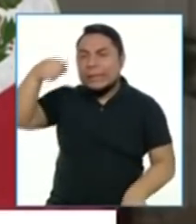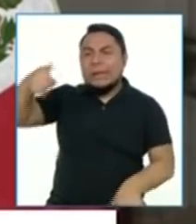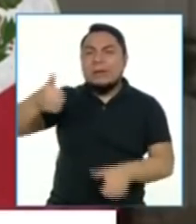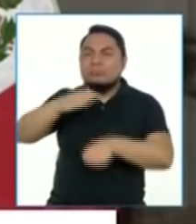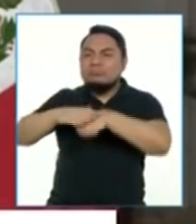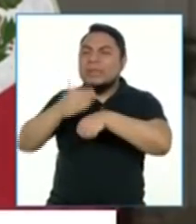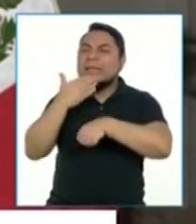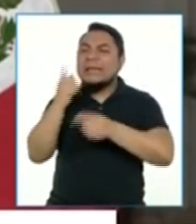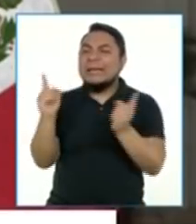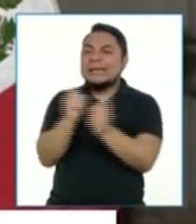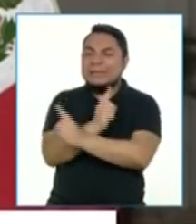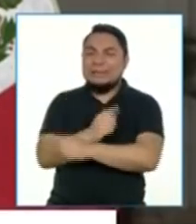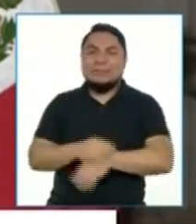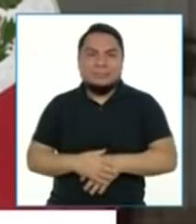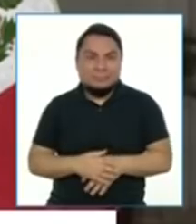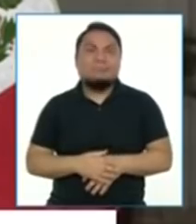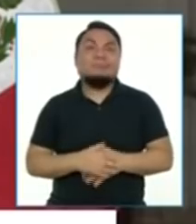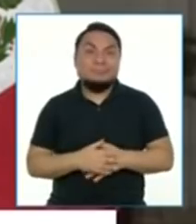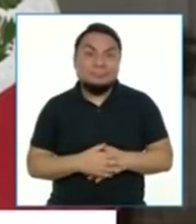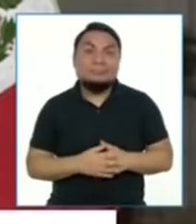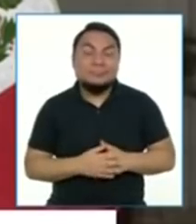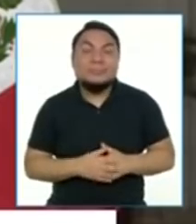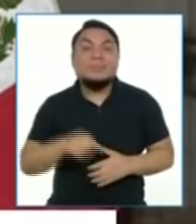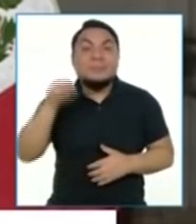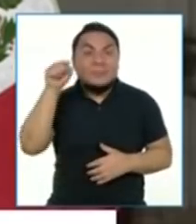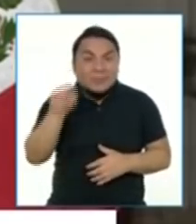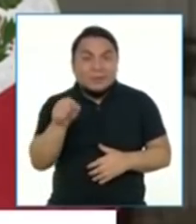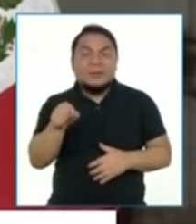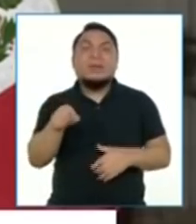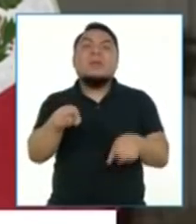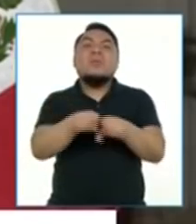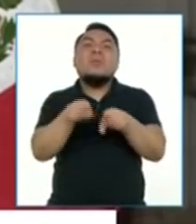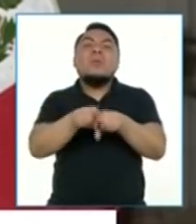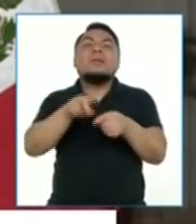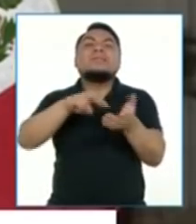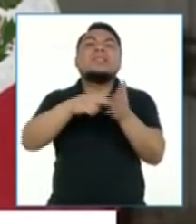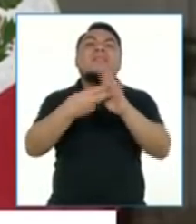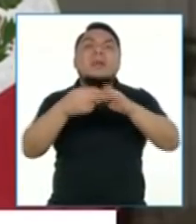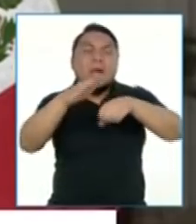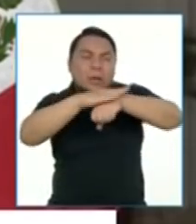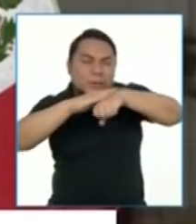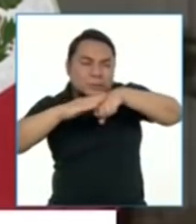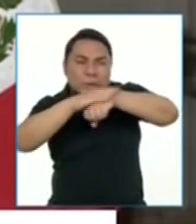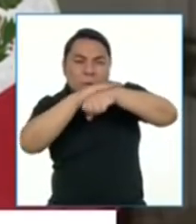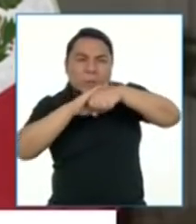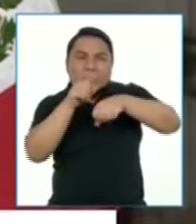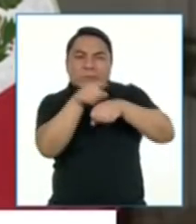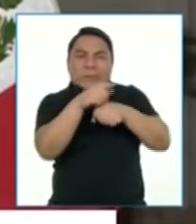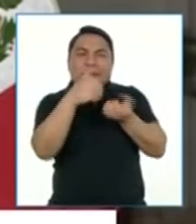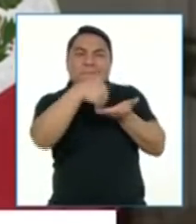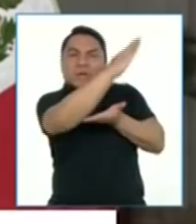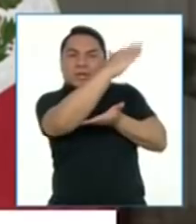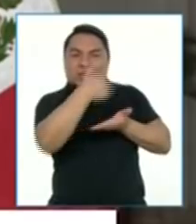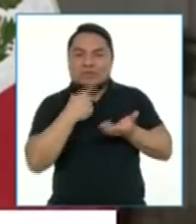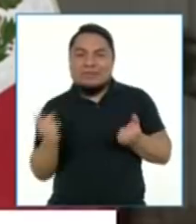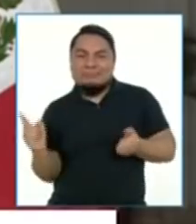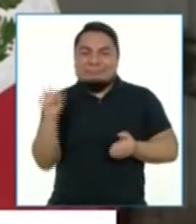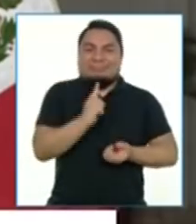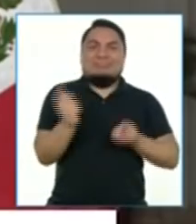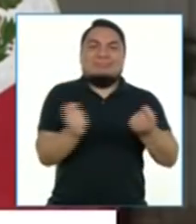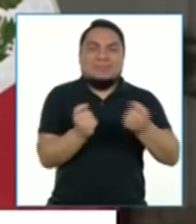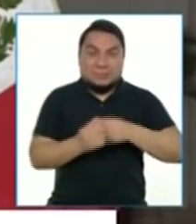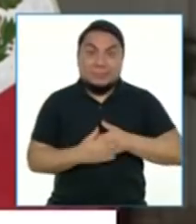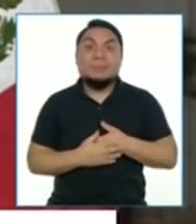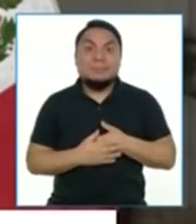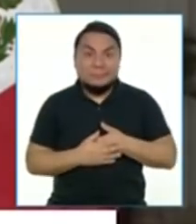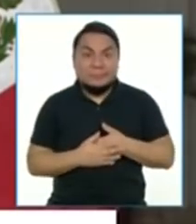no podemos tener una gestión digamos política con esto o con este